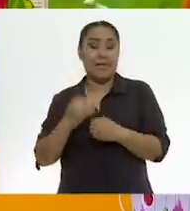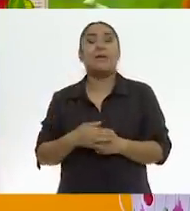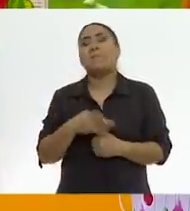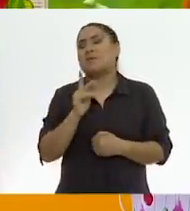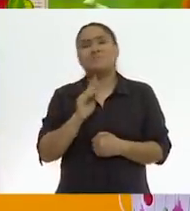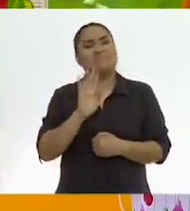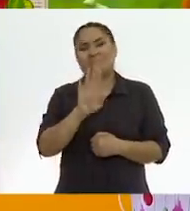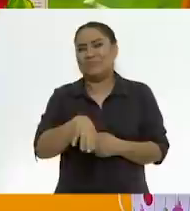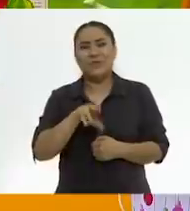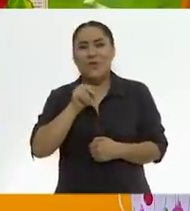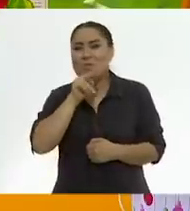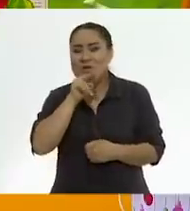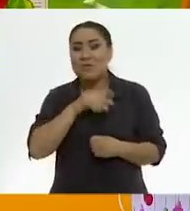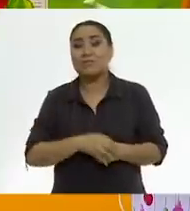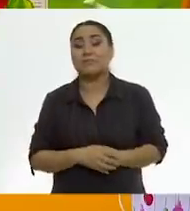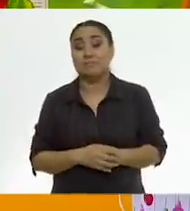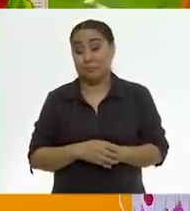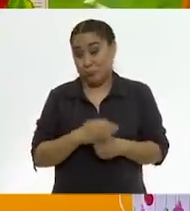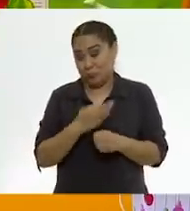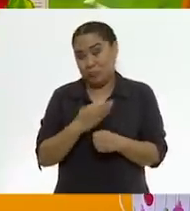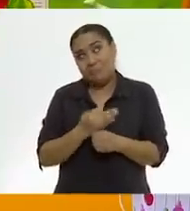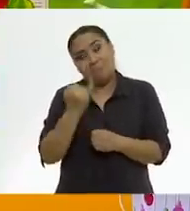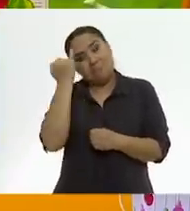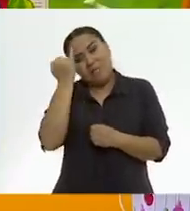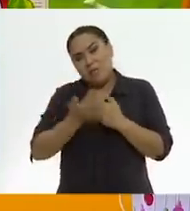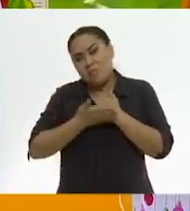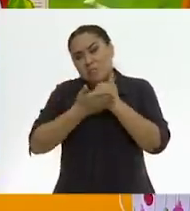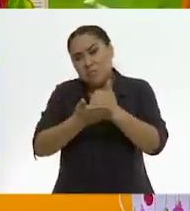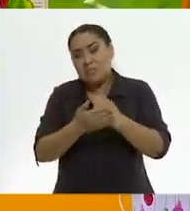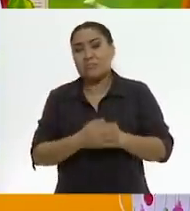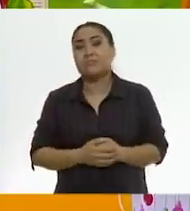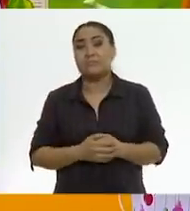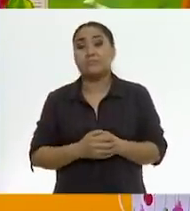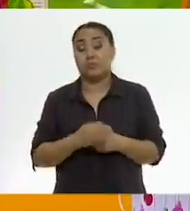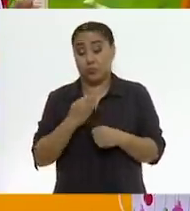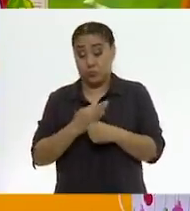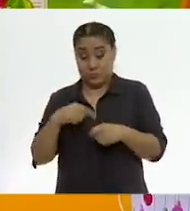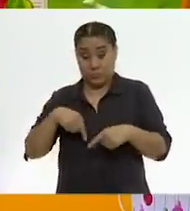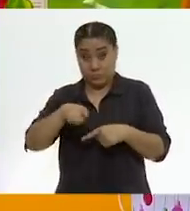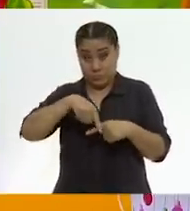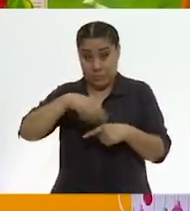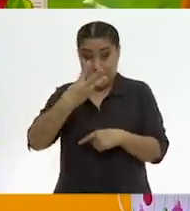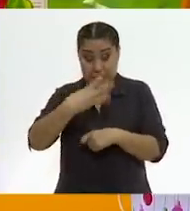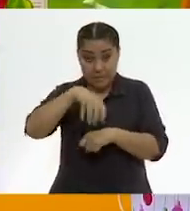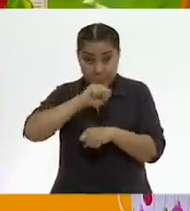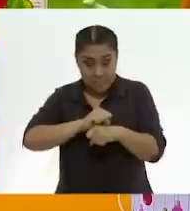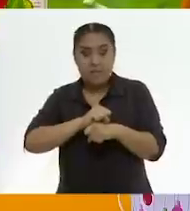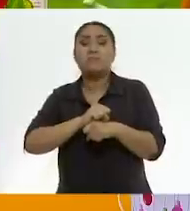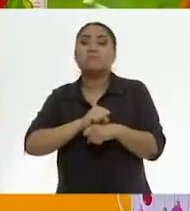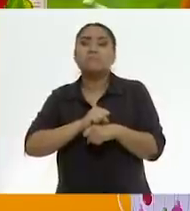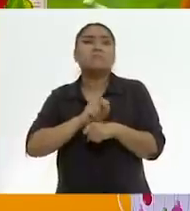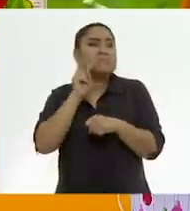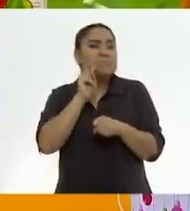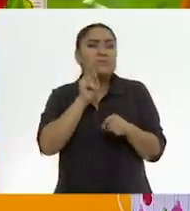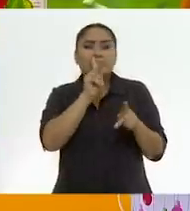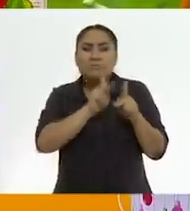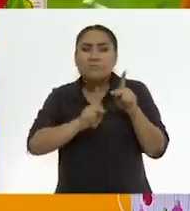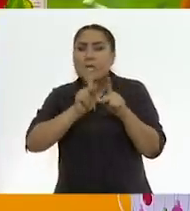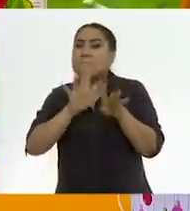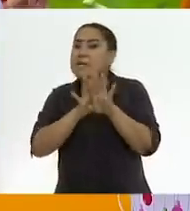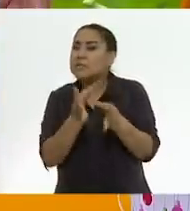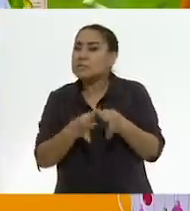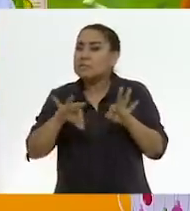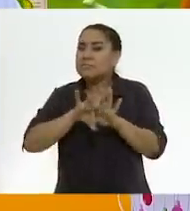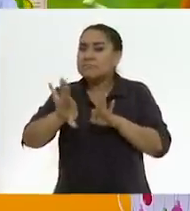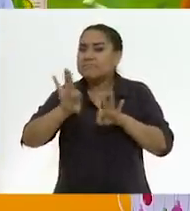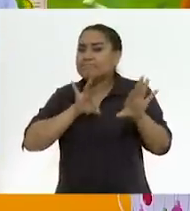te preocupes, porque tenemos una solución. Durante estas tres primeras semanas estaremos viendo lo más interesante de esos